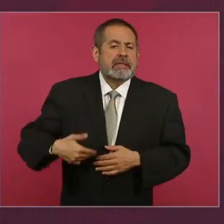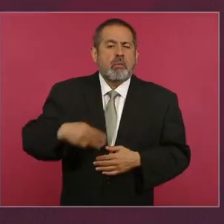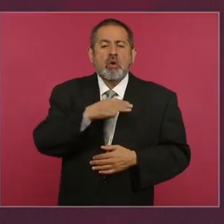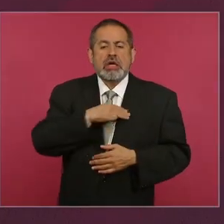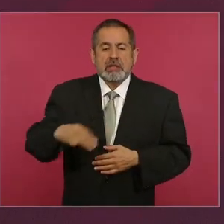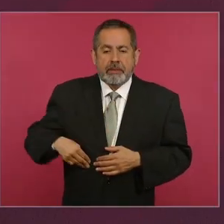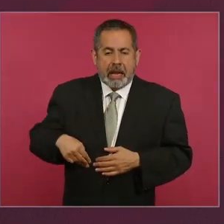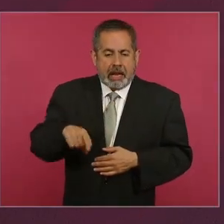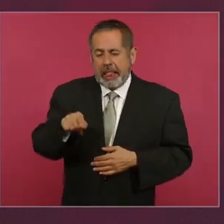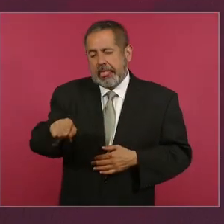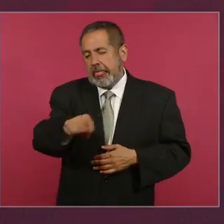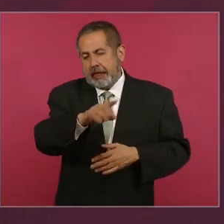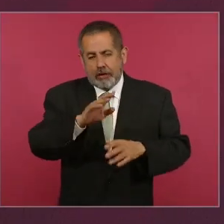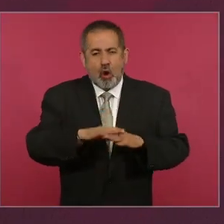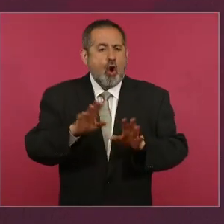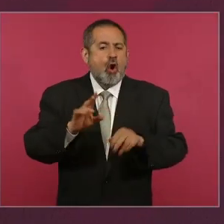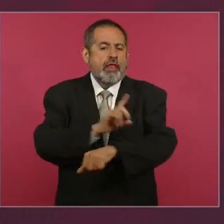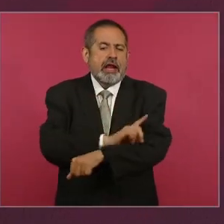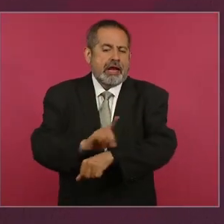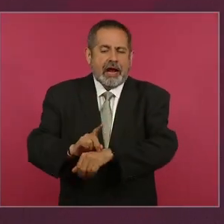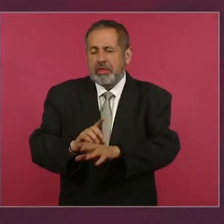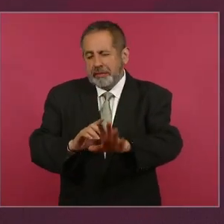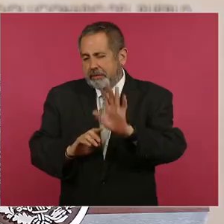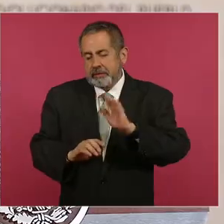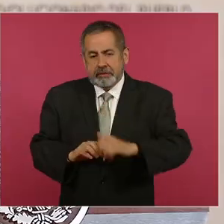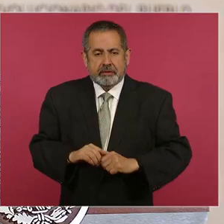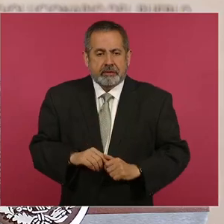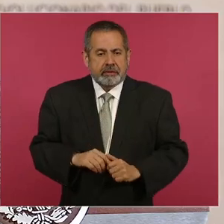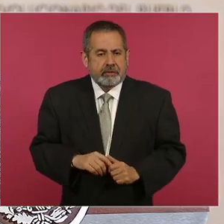incluso con un delegado, ahora